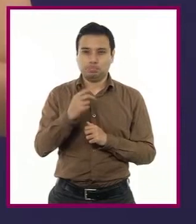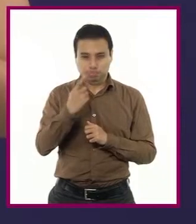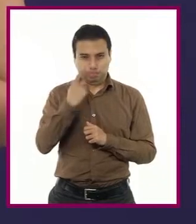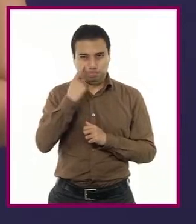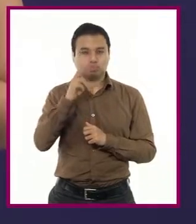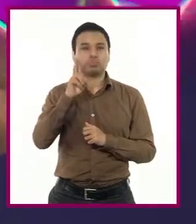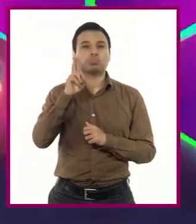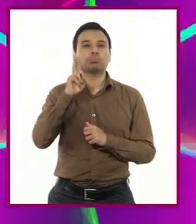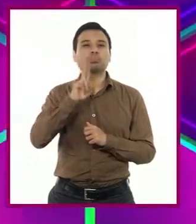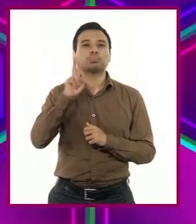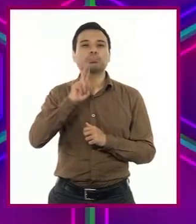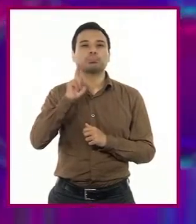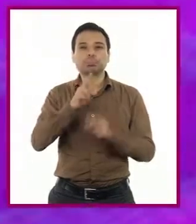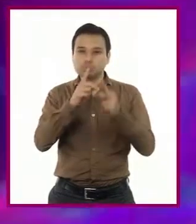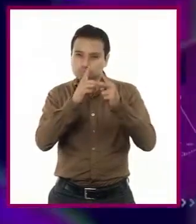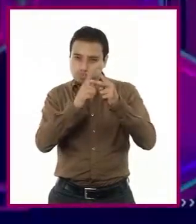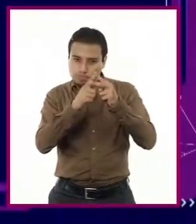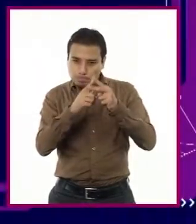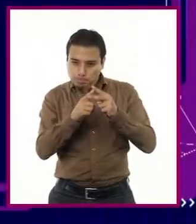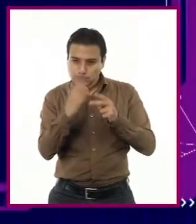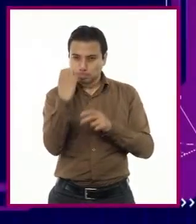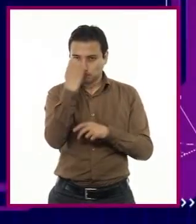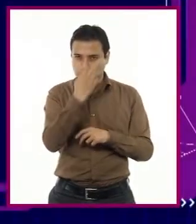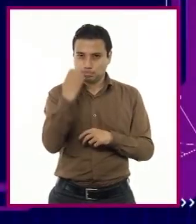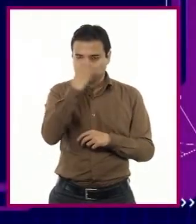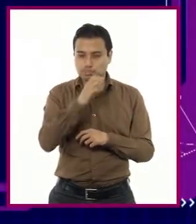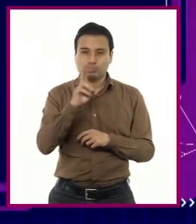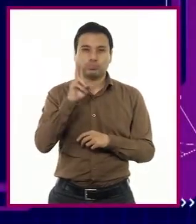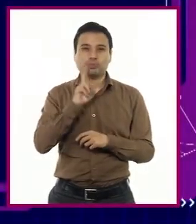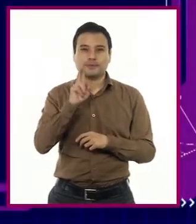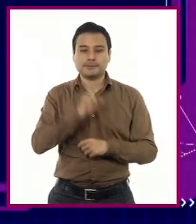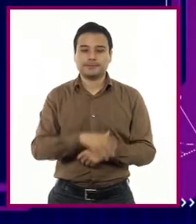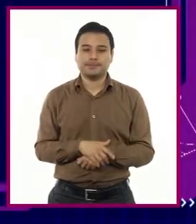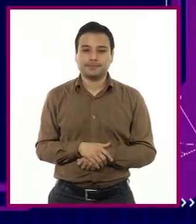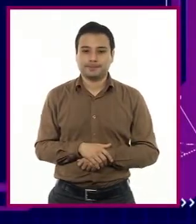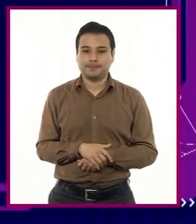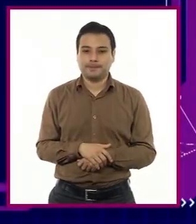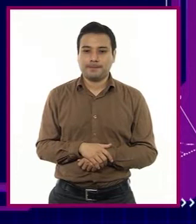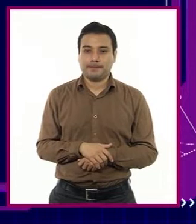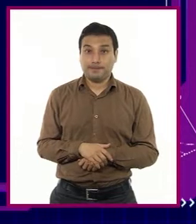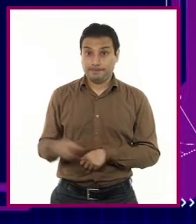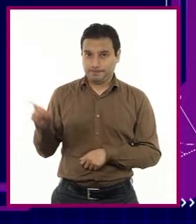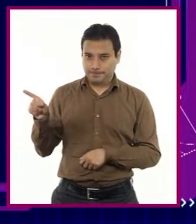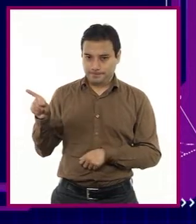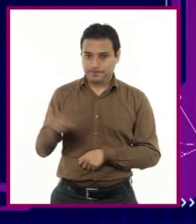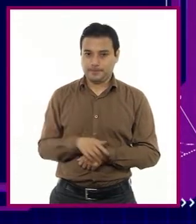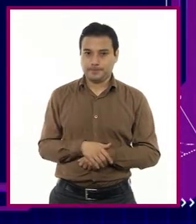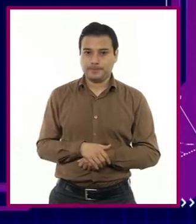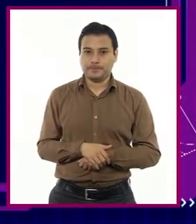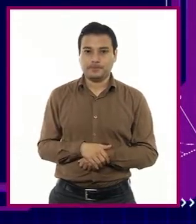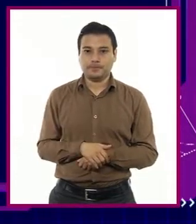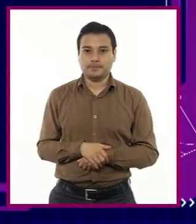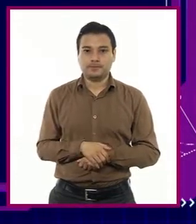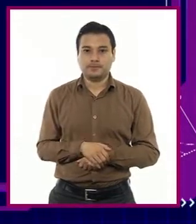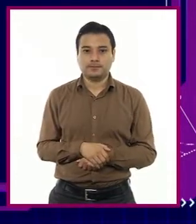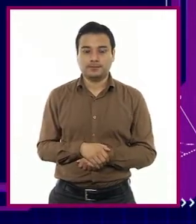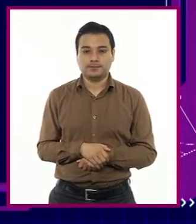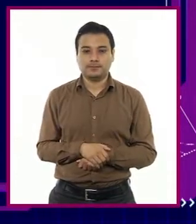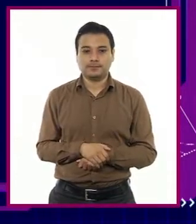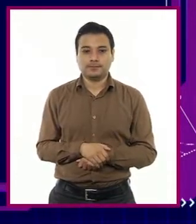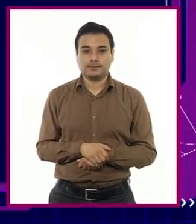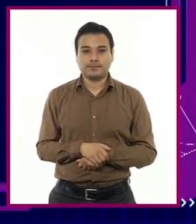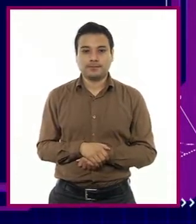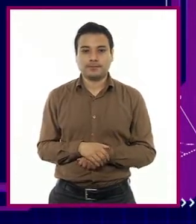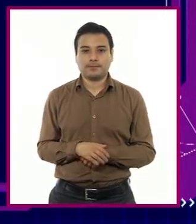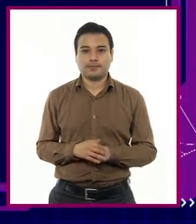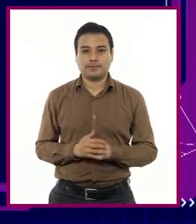si son congruentes. Al medir los lados de mi figura son 7 centímetros, 5 centímetros y